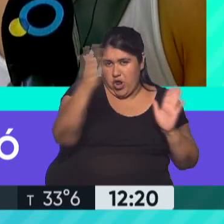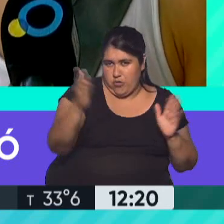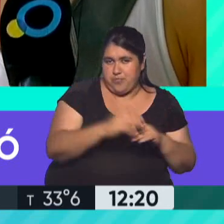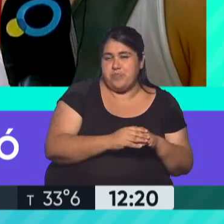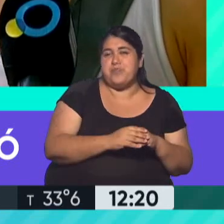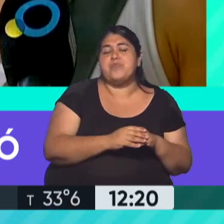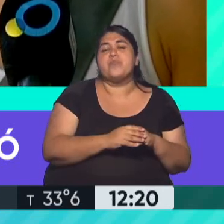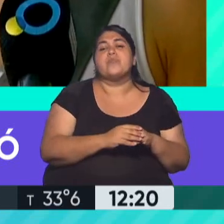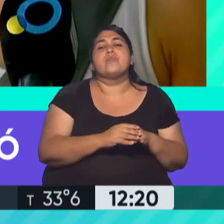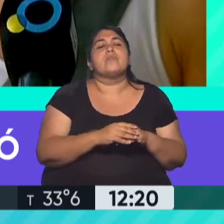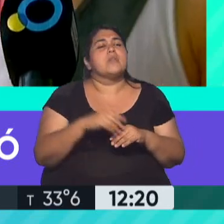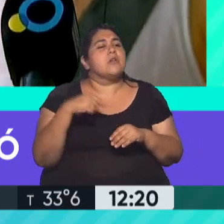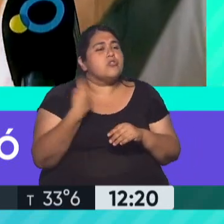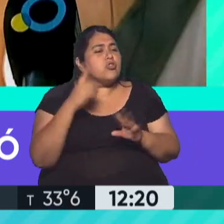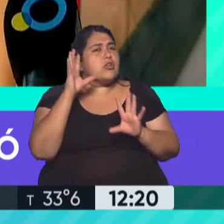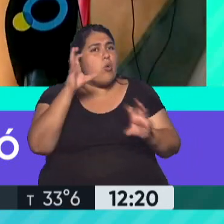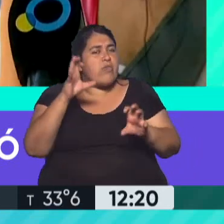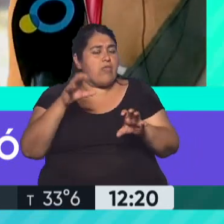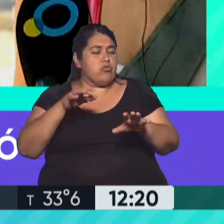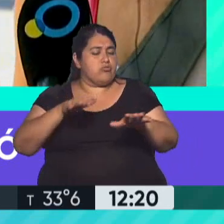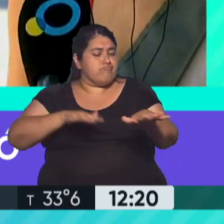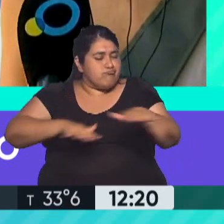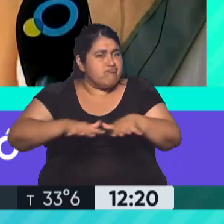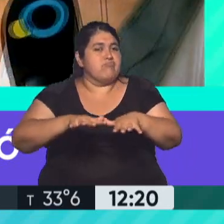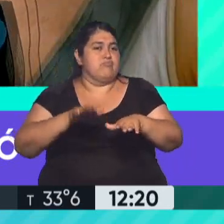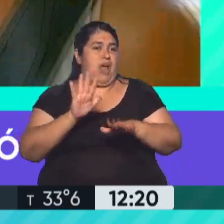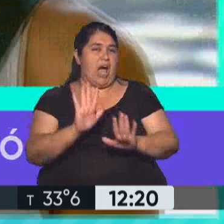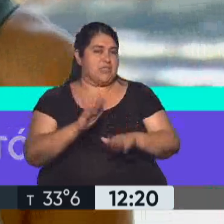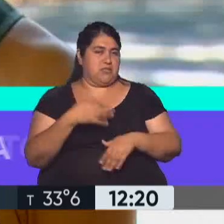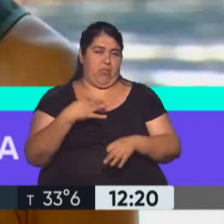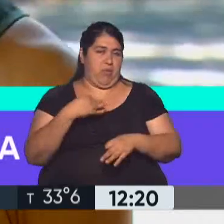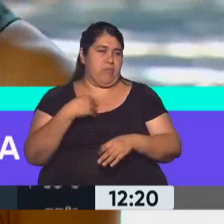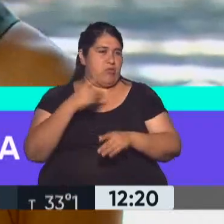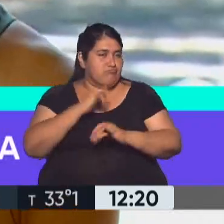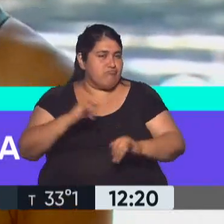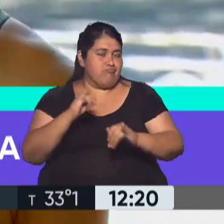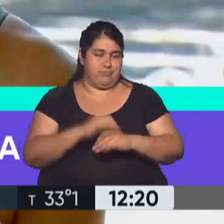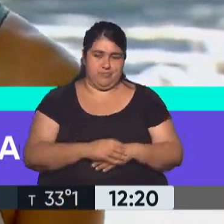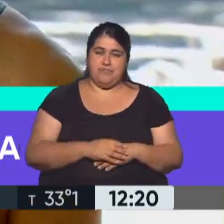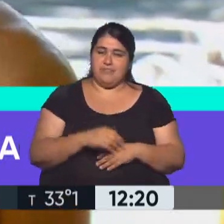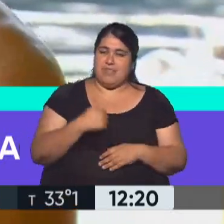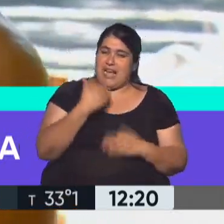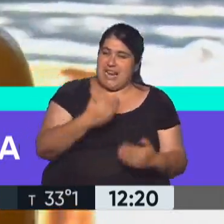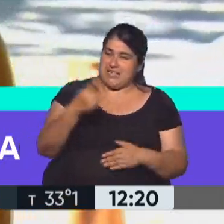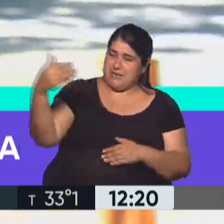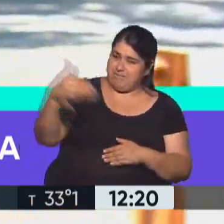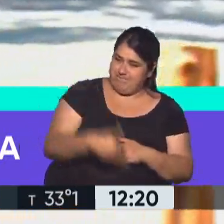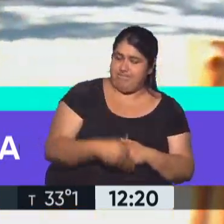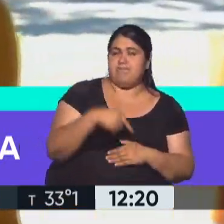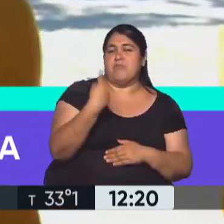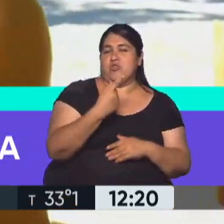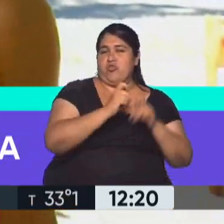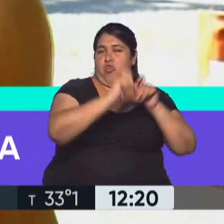Recordando y actuando. Eso. Gracias. Gracias por venir a este lugar que sé que es muy duro. Pablo, te dejo con la imagen del